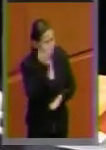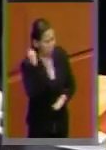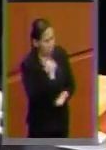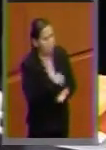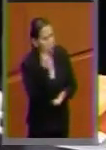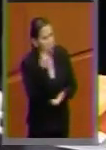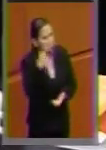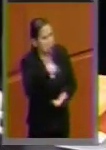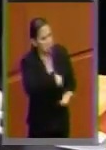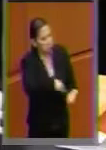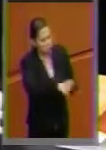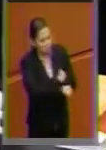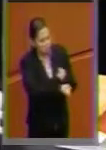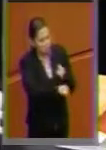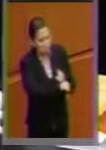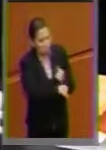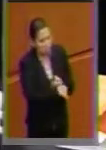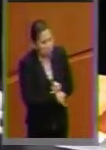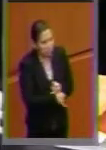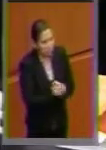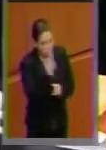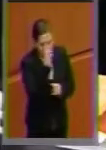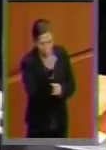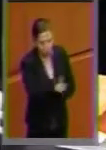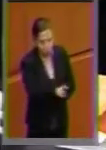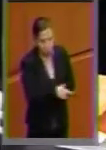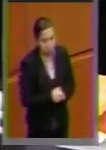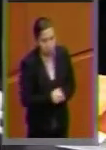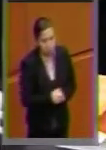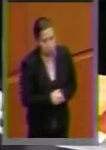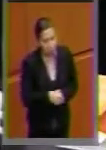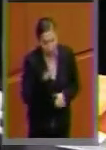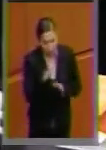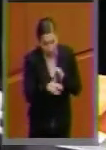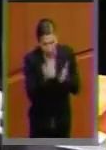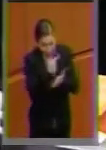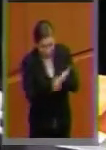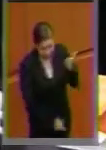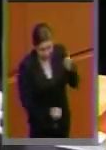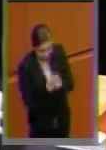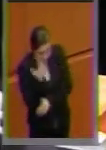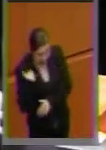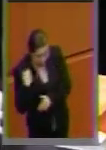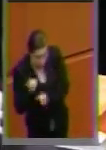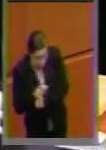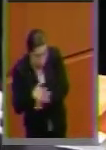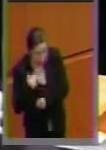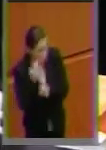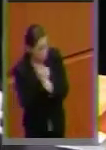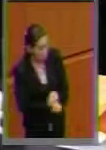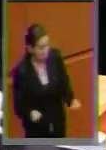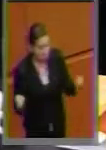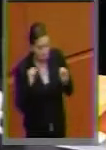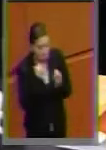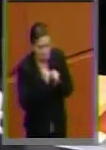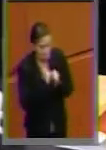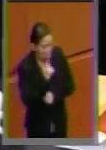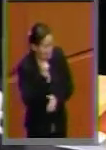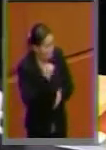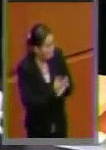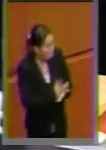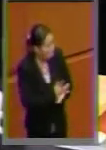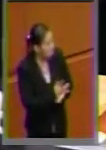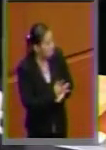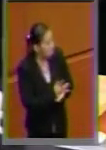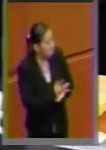que la tienen que control respeto no es una base de datos actualizada con información al